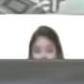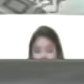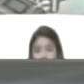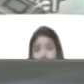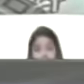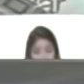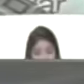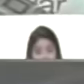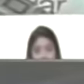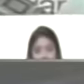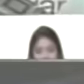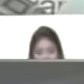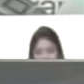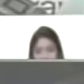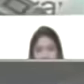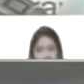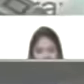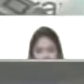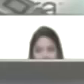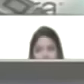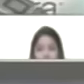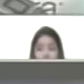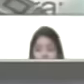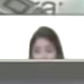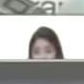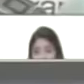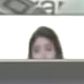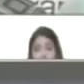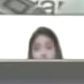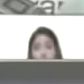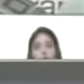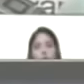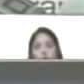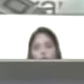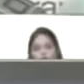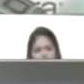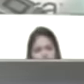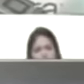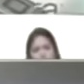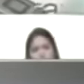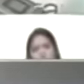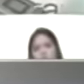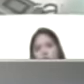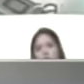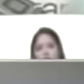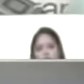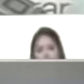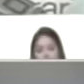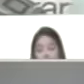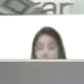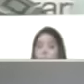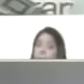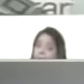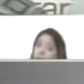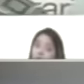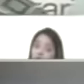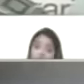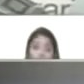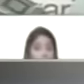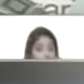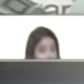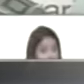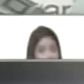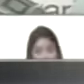querían, por supuesto, que se les entregara el control de estos espacios les hicimos entender que eso no